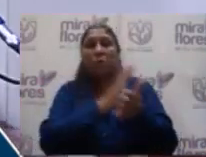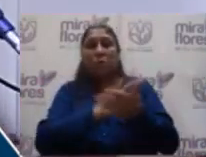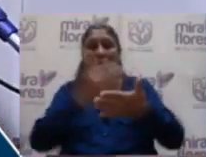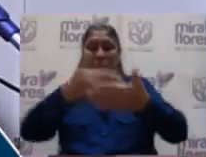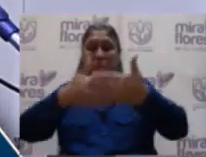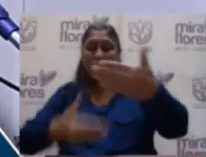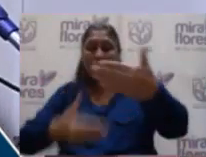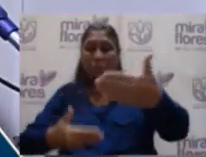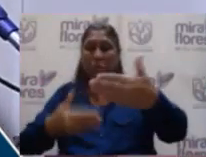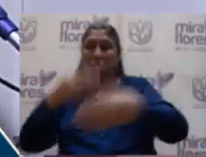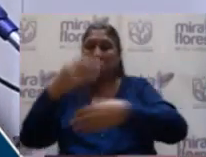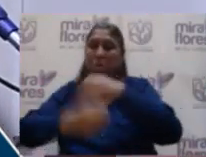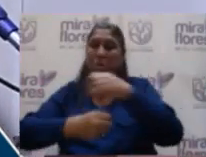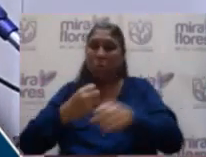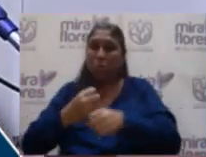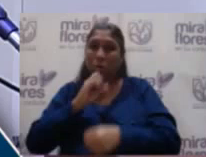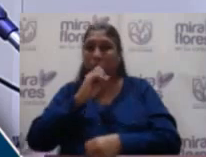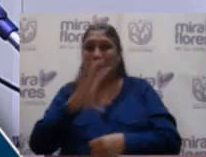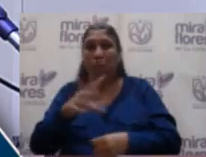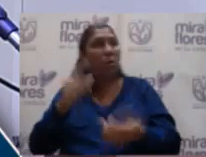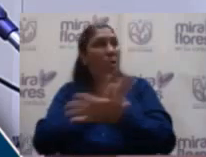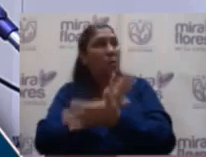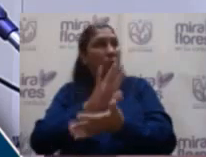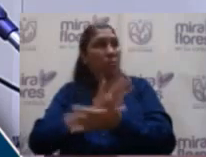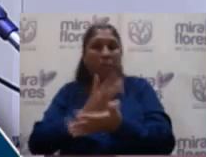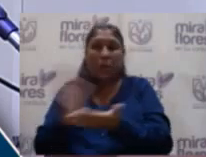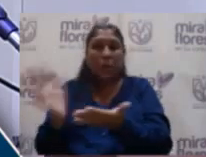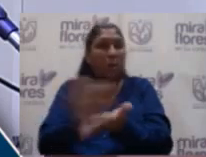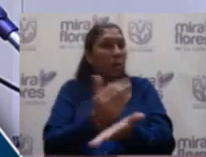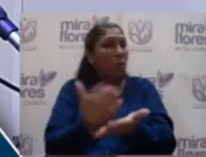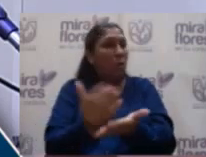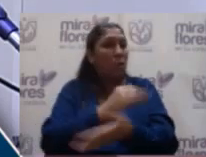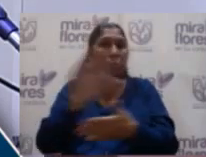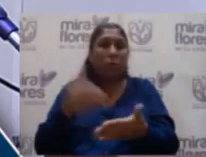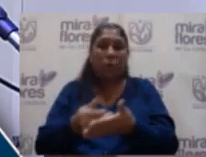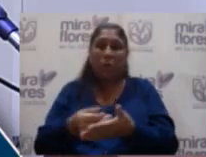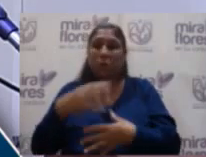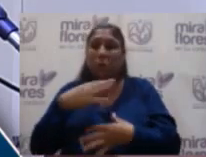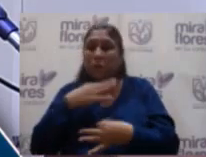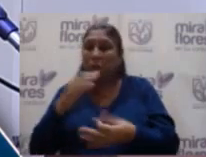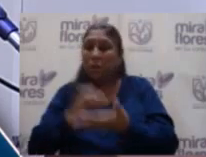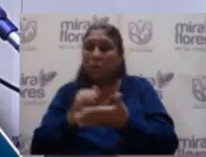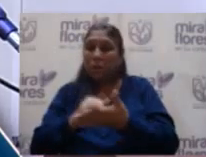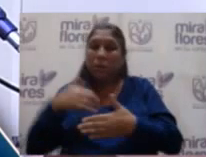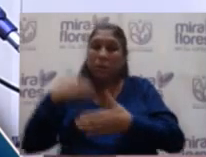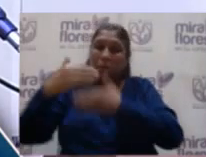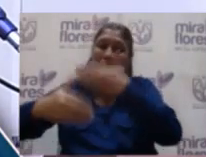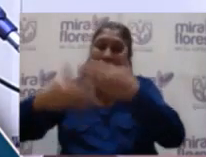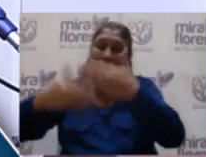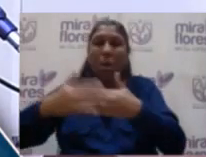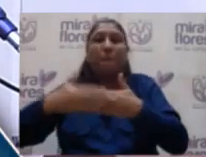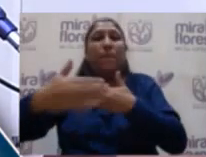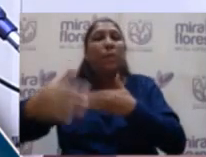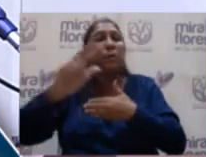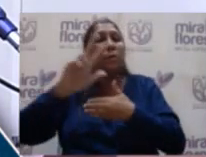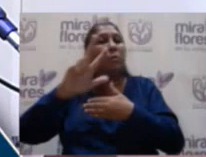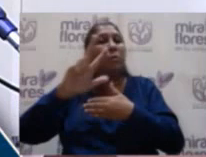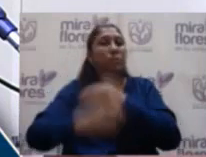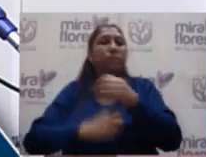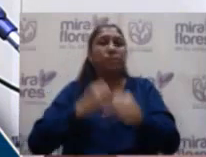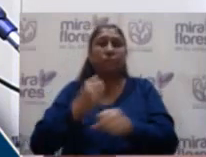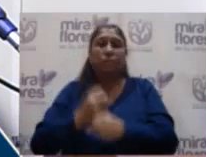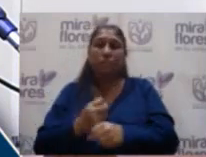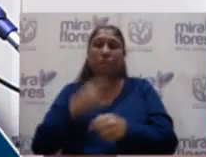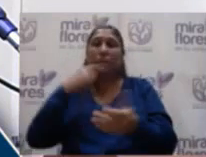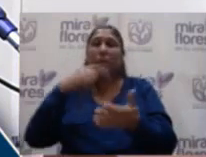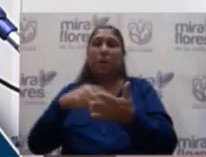multianual, como ya lo mencionó el señor alcalde, es un documento que recoge todas las iniciativas privadas que se vayan a desarrollar en los próximos 3 años. En este caso,